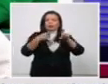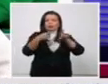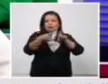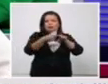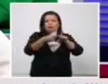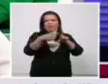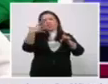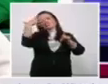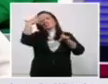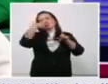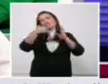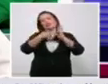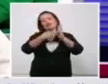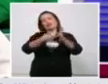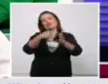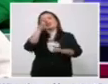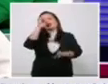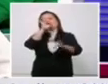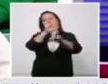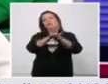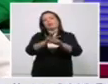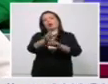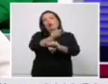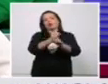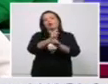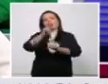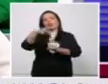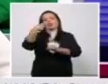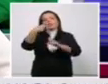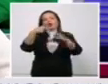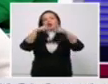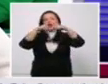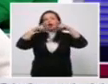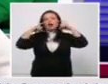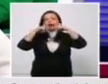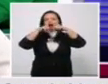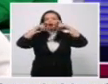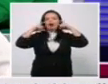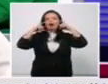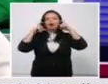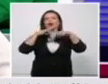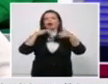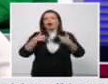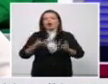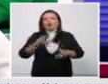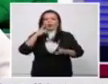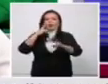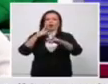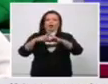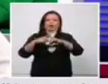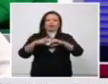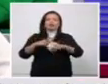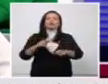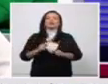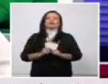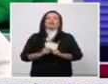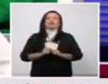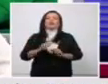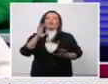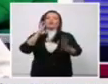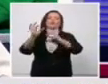vez utilizar una doble protección para evitar significativamente el contagio por